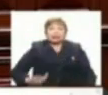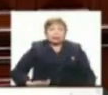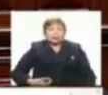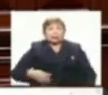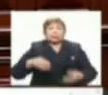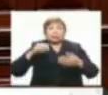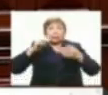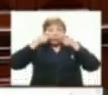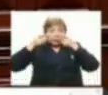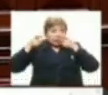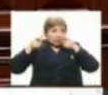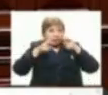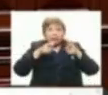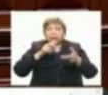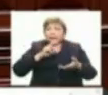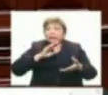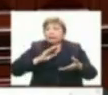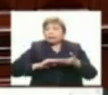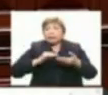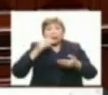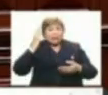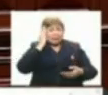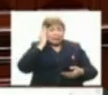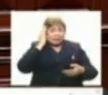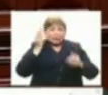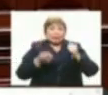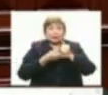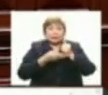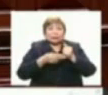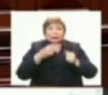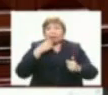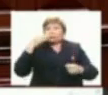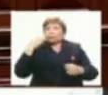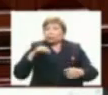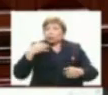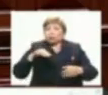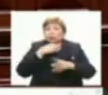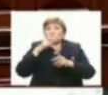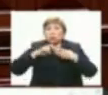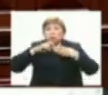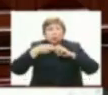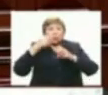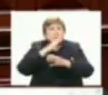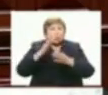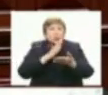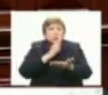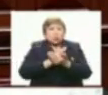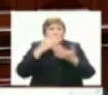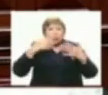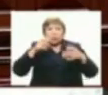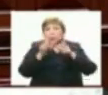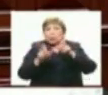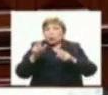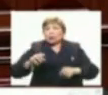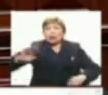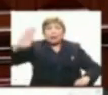las rondas y la seguridad ciudadana. Sabemos que la seguridad ciudadana es uno de los problemas más sentidos por la población.